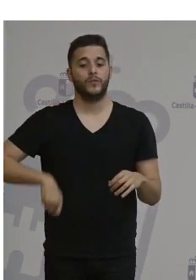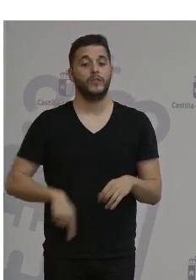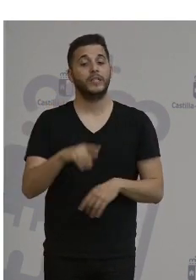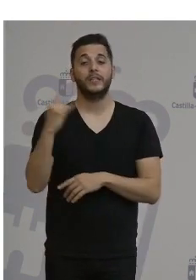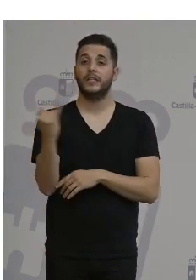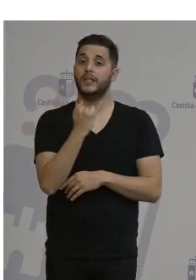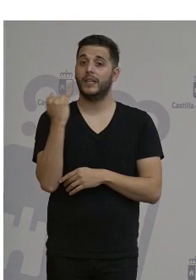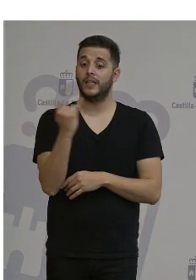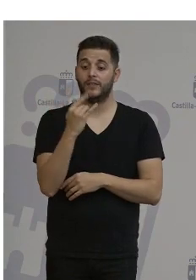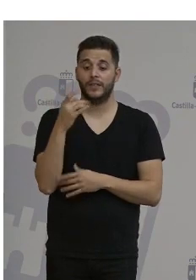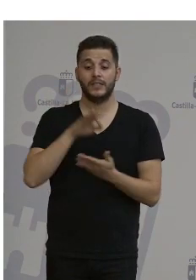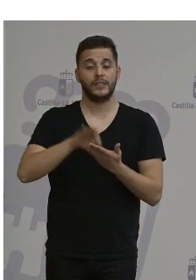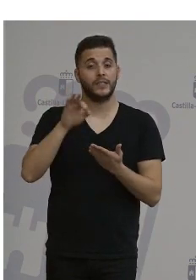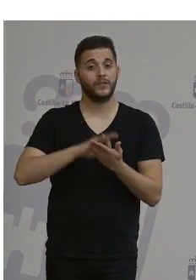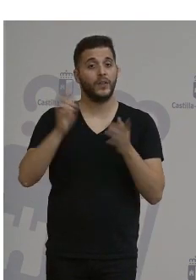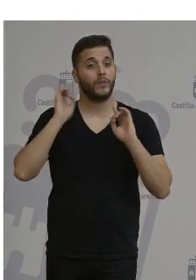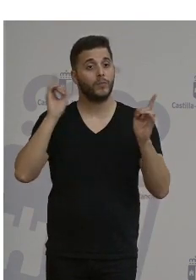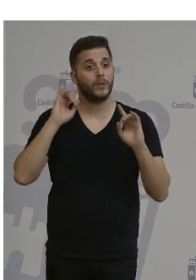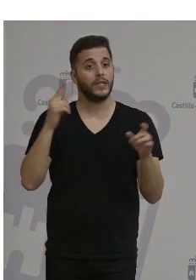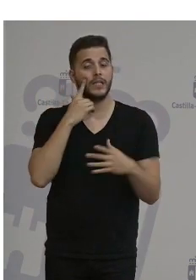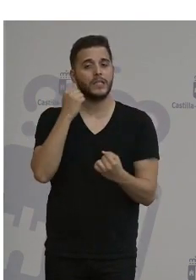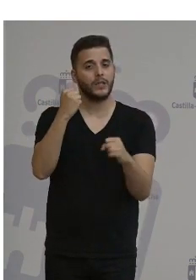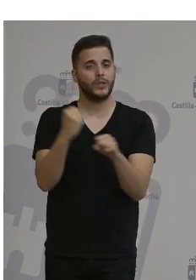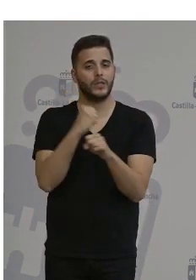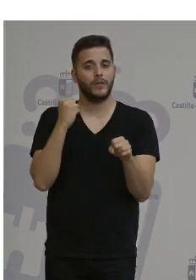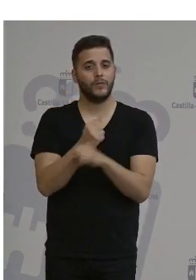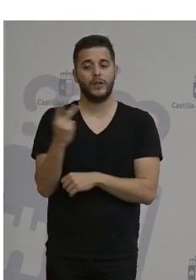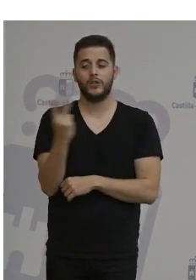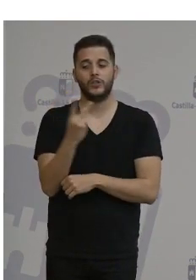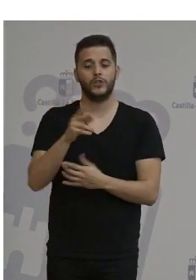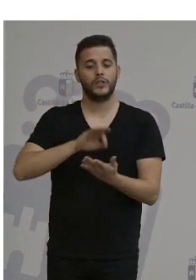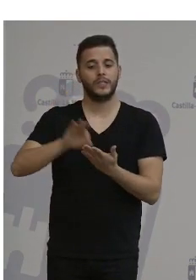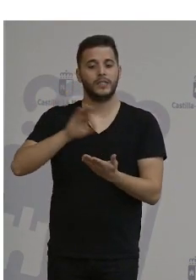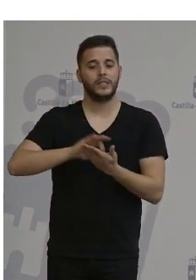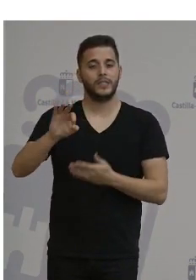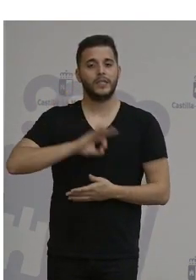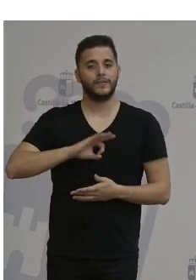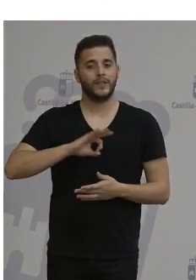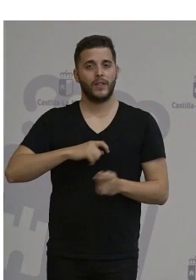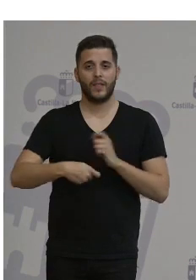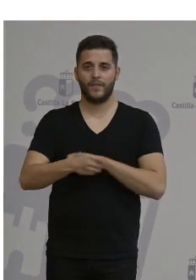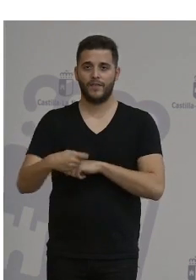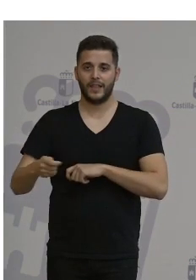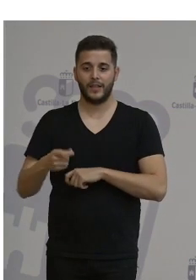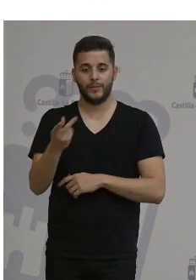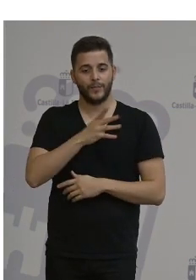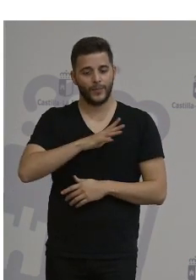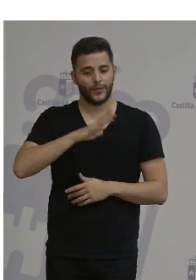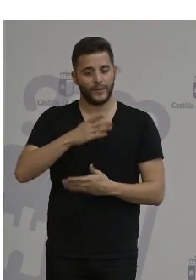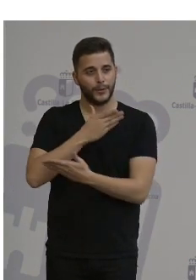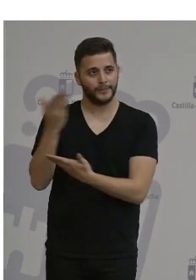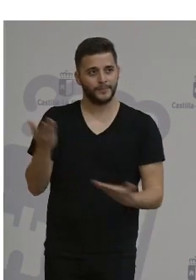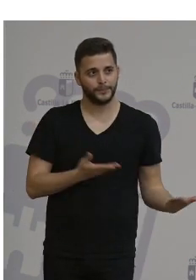jefa del Servicio de Prevención de Riesgos y Salud Laboral, ambos servicios de la Diputación Foral de Vizcaya. Las invitamos a subir a